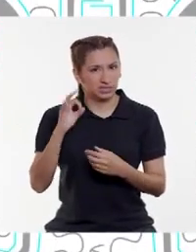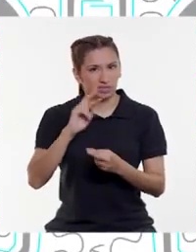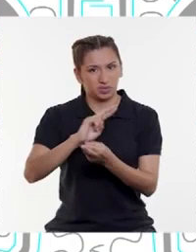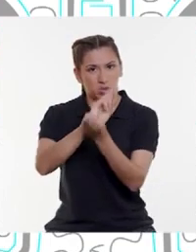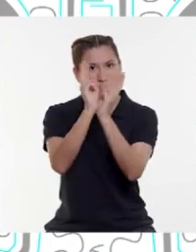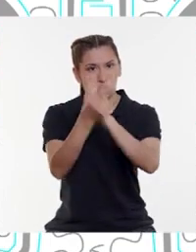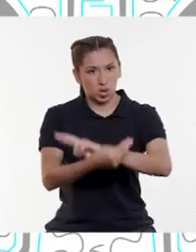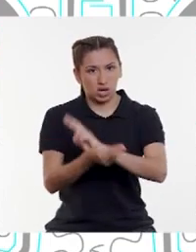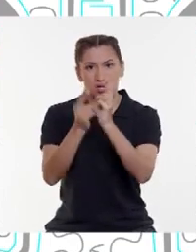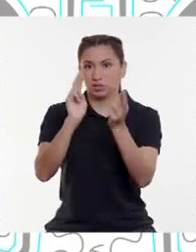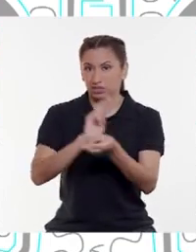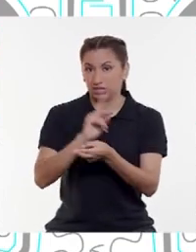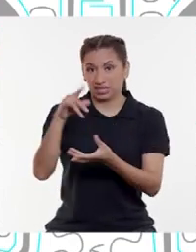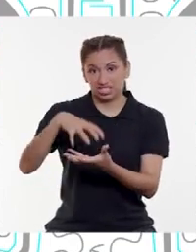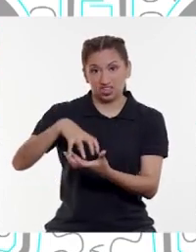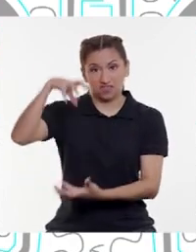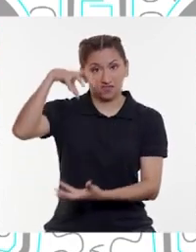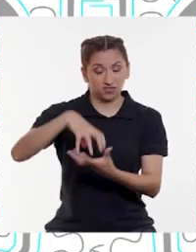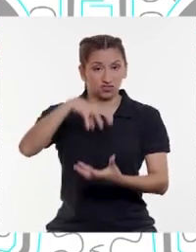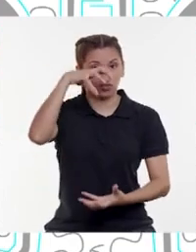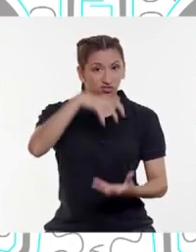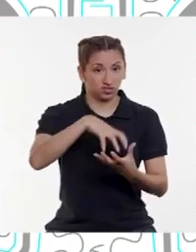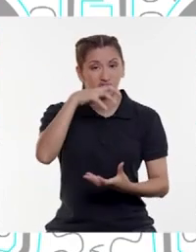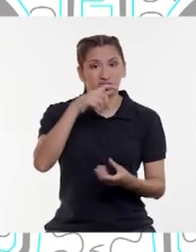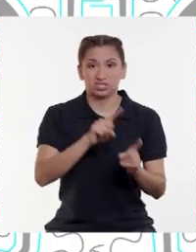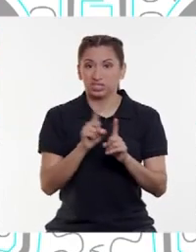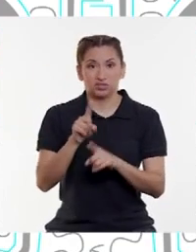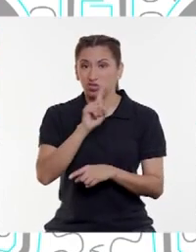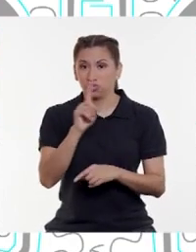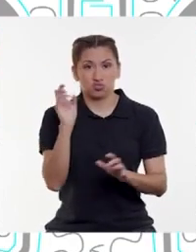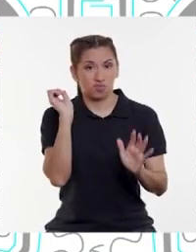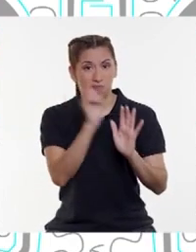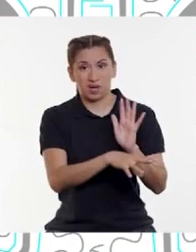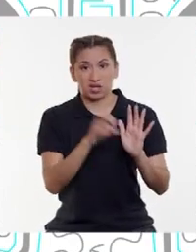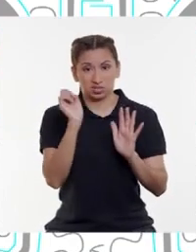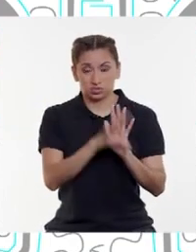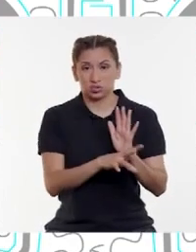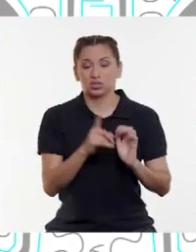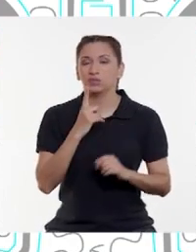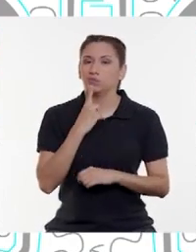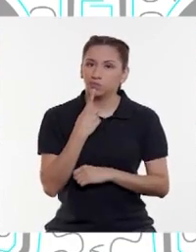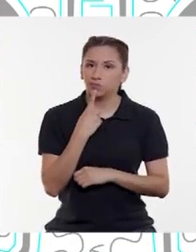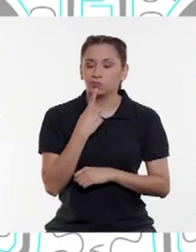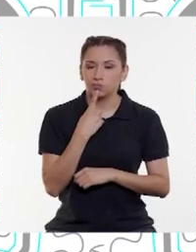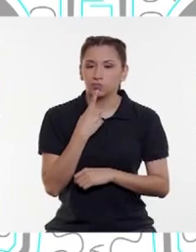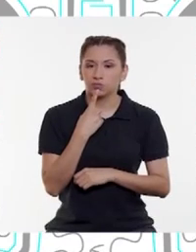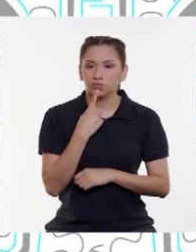siempre reutilizar esas botellas y tratar de no botarlas.